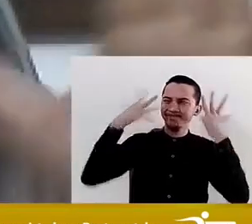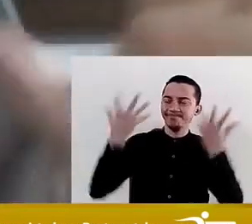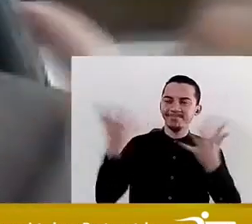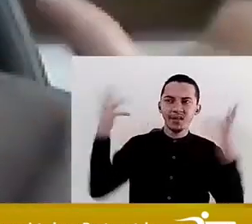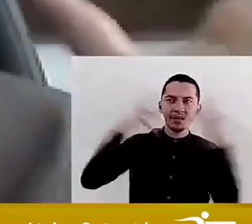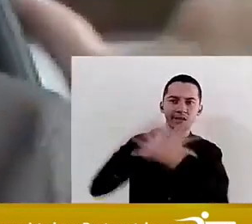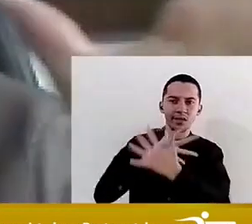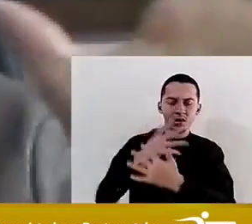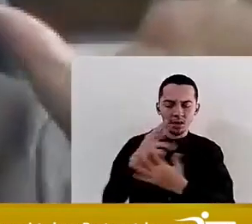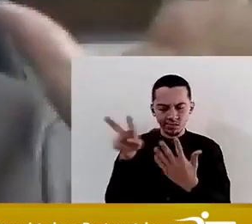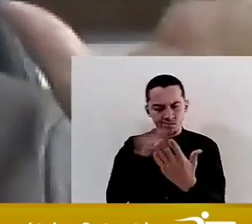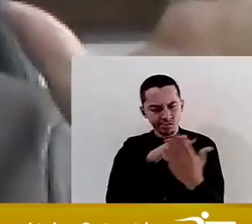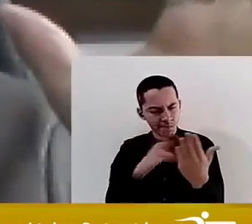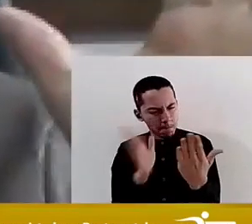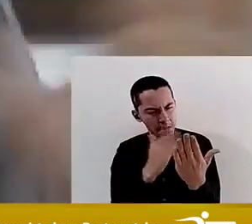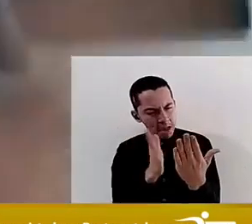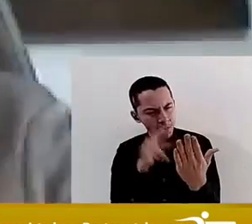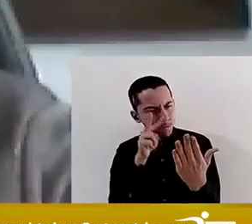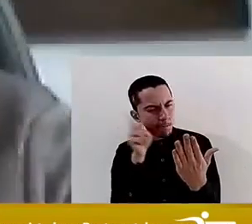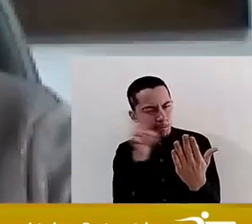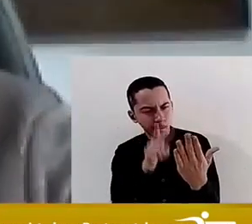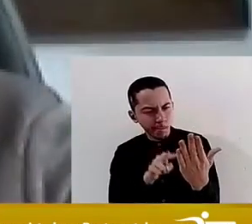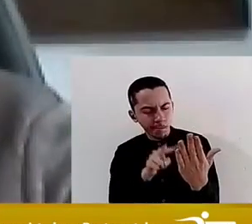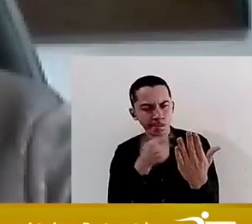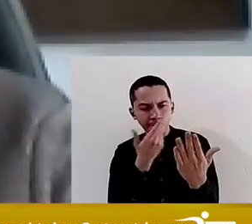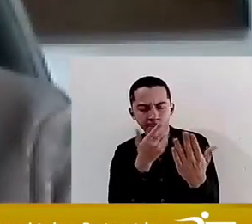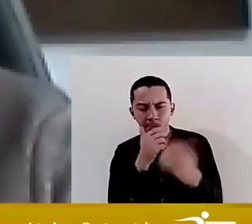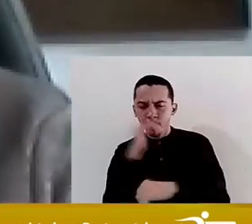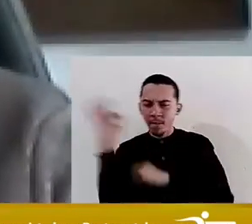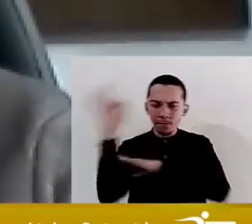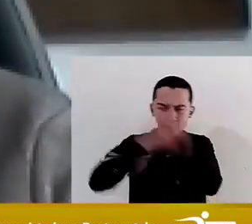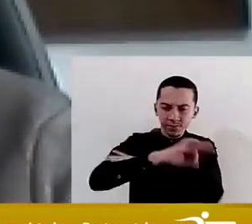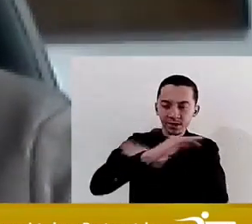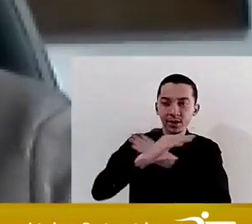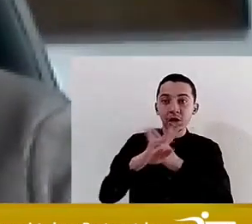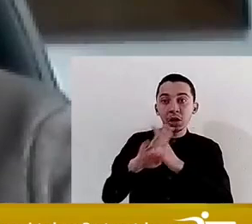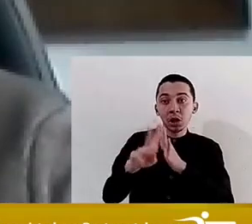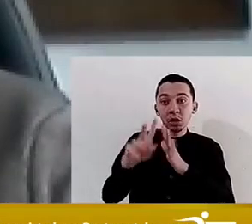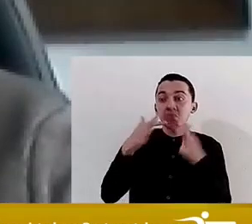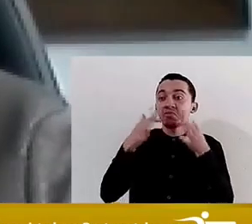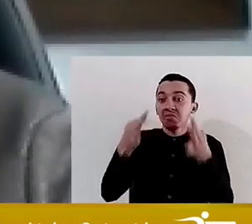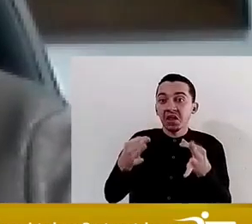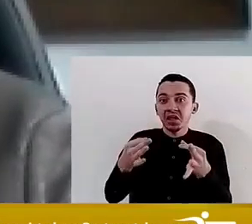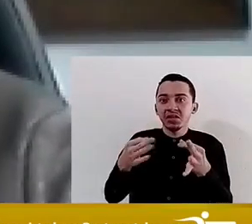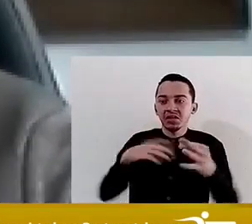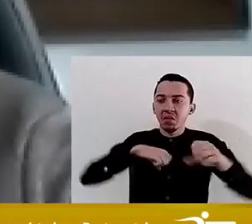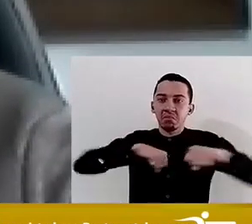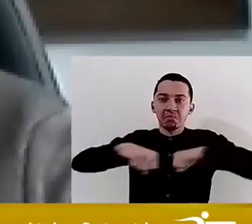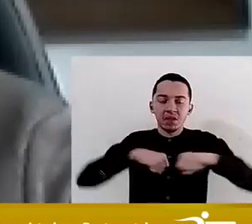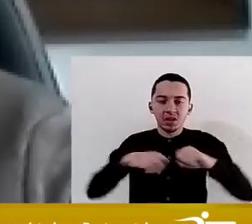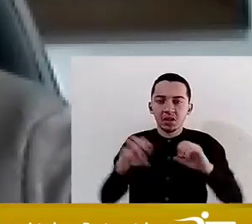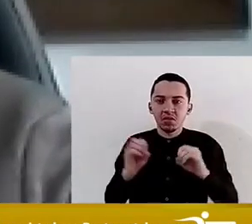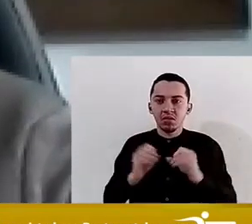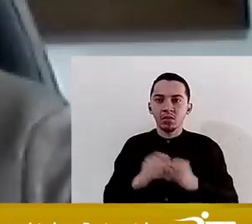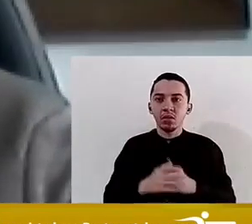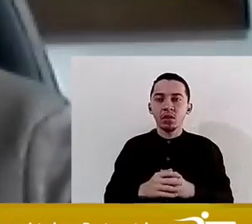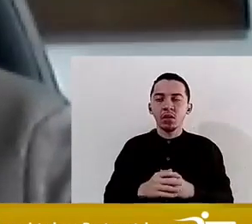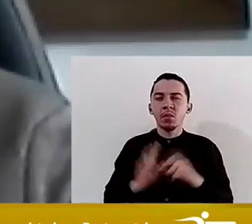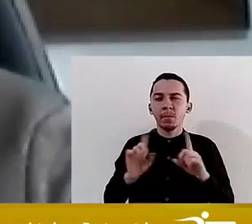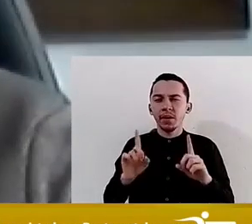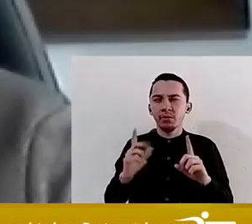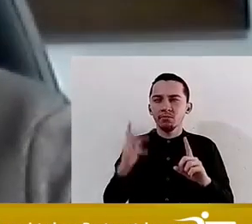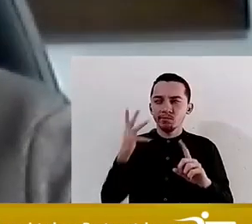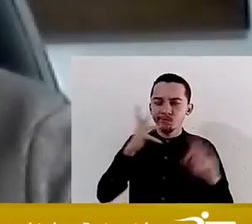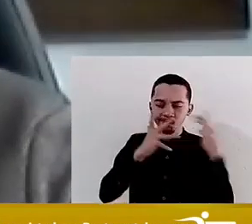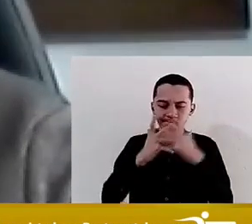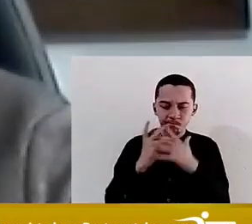y no perdí la creencia ni la práctica, pero perdí esa sensación de convicción